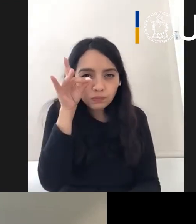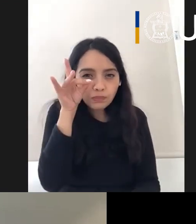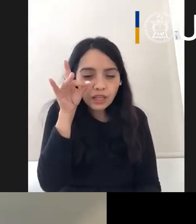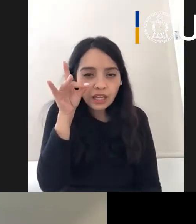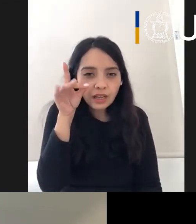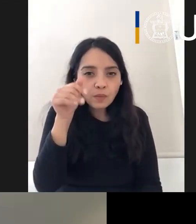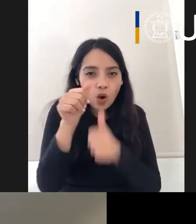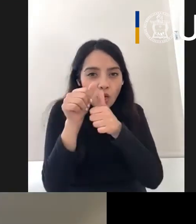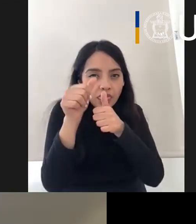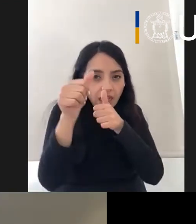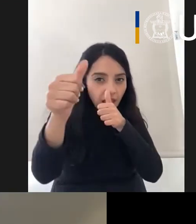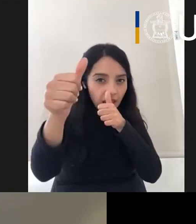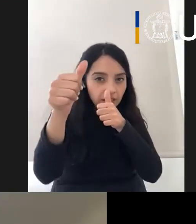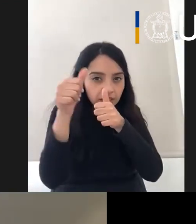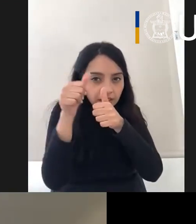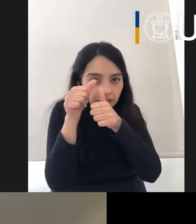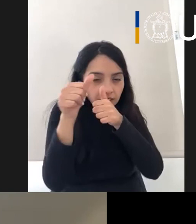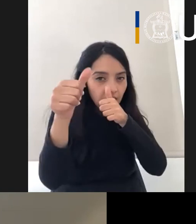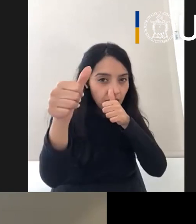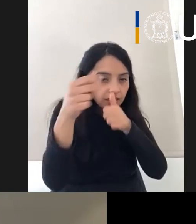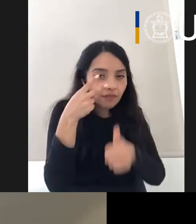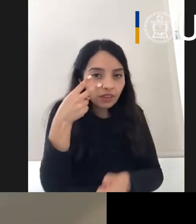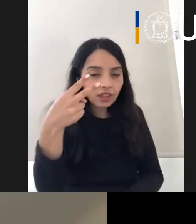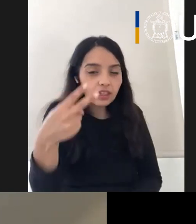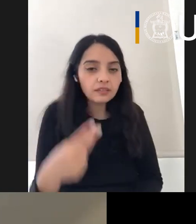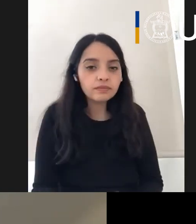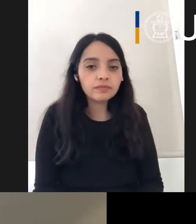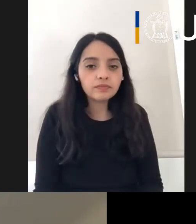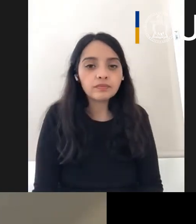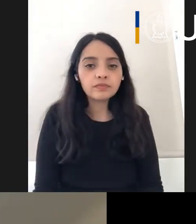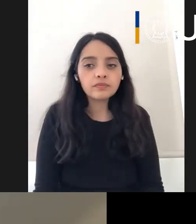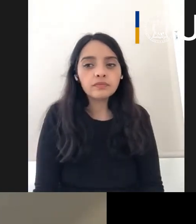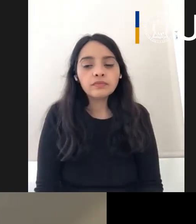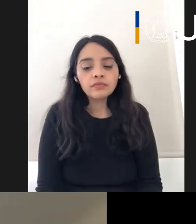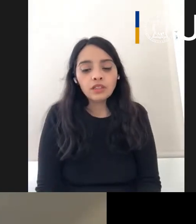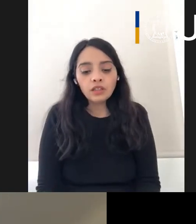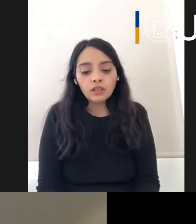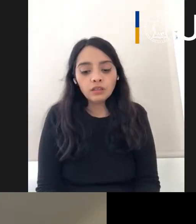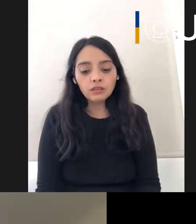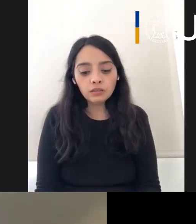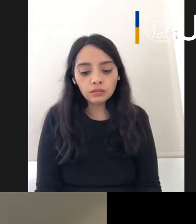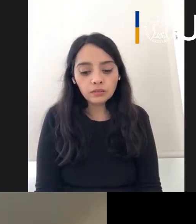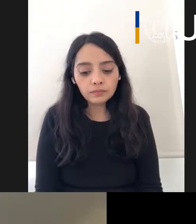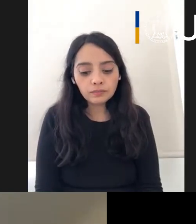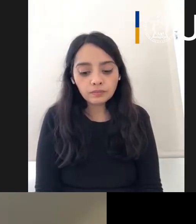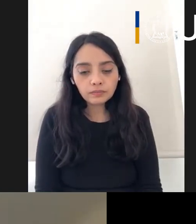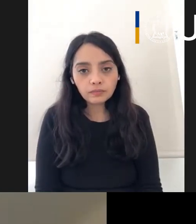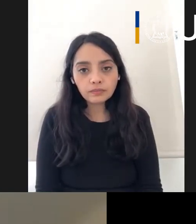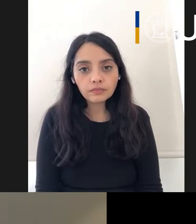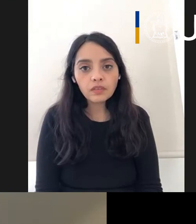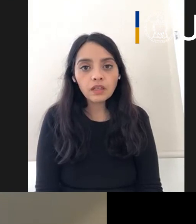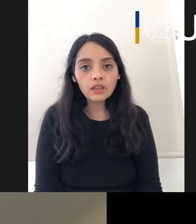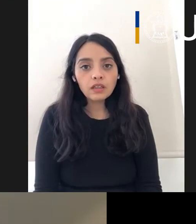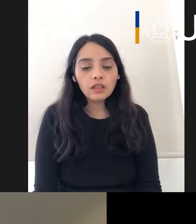distancia que yo requiero para poder ver un estímulo que normalmente una persona vería a cierta distancia, ¿sí? Por ejemplo, no sé, esta persona pone